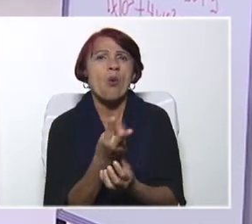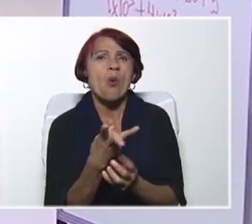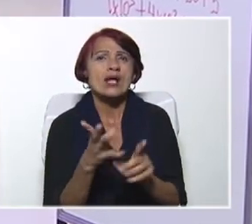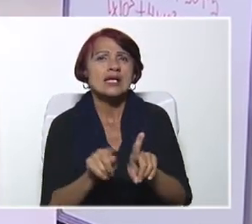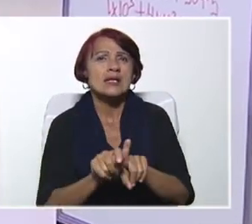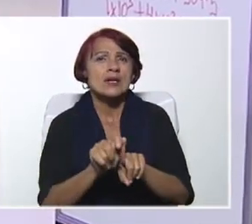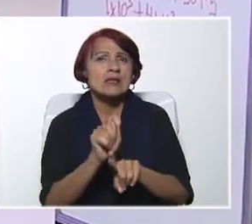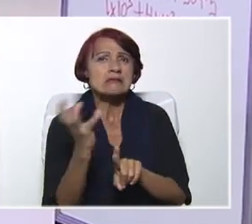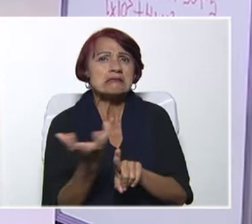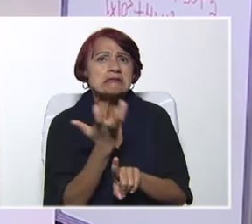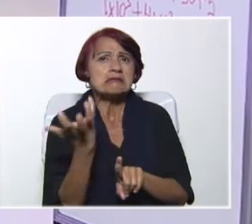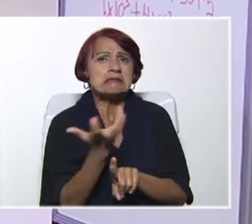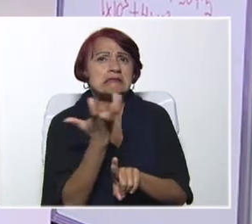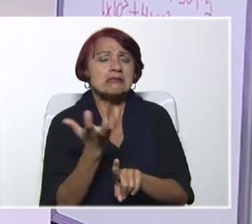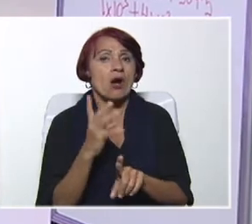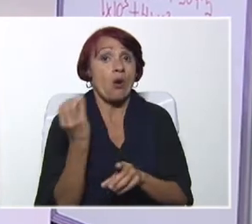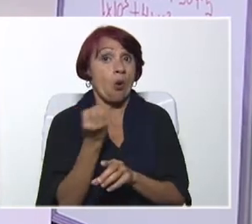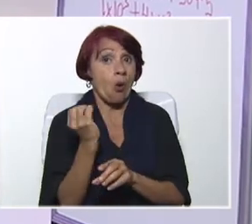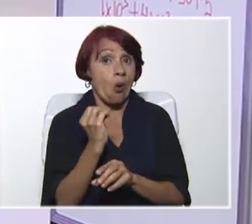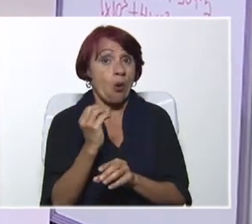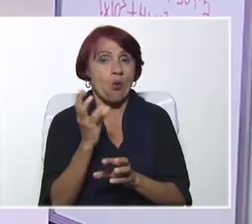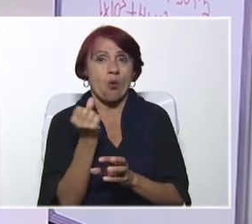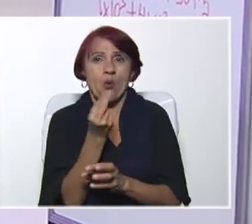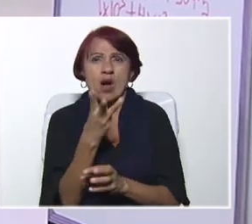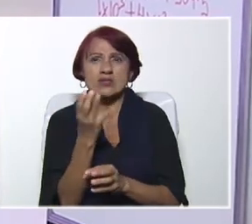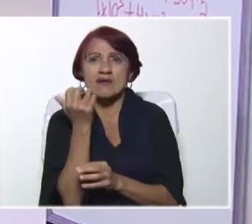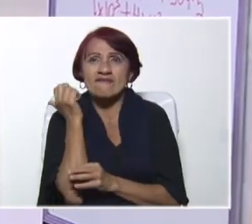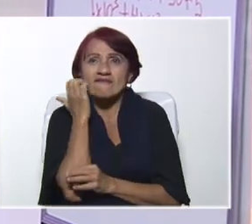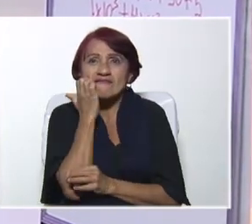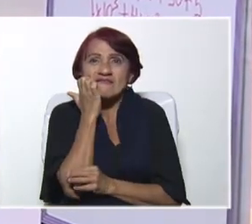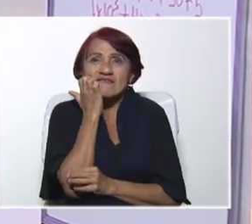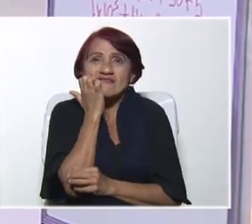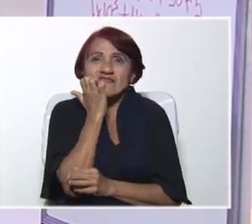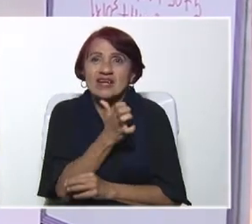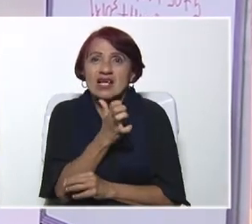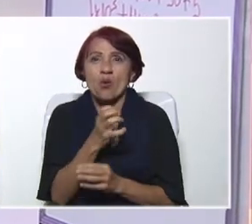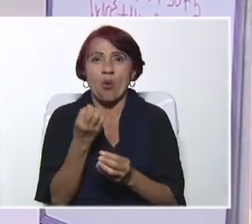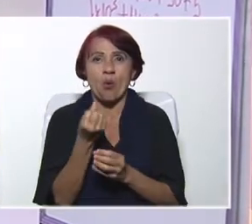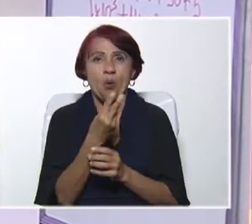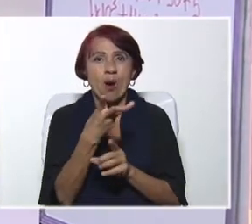que algo está frío, como por ejemplo una bandeja de hielo,